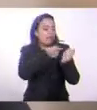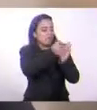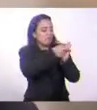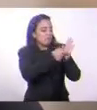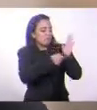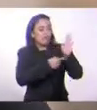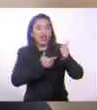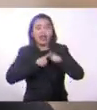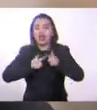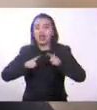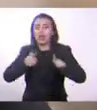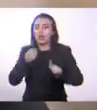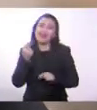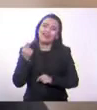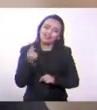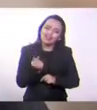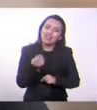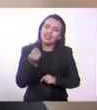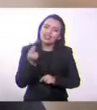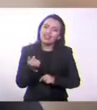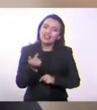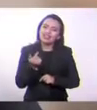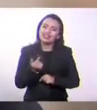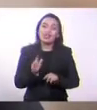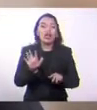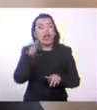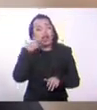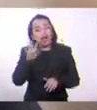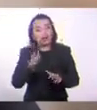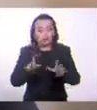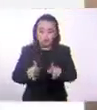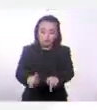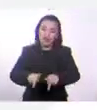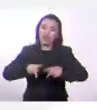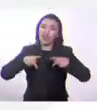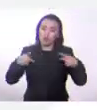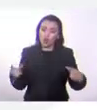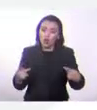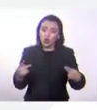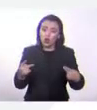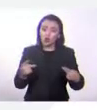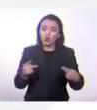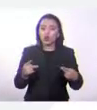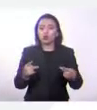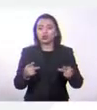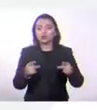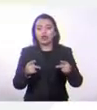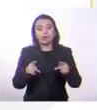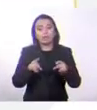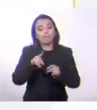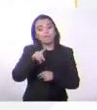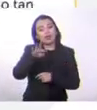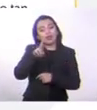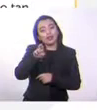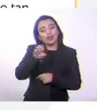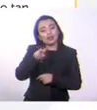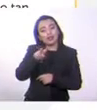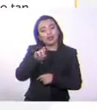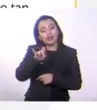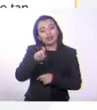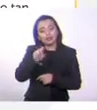artículos de revista, noticias de sitios de internet, entre otros. Por otra parte, el texto